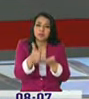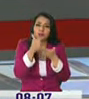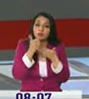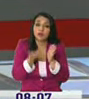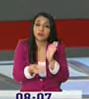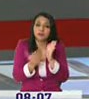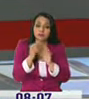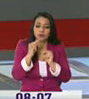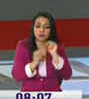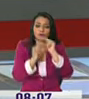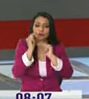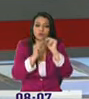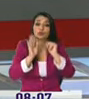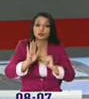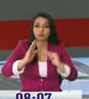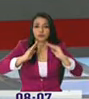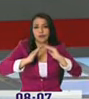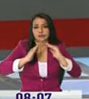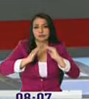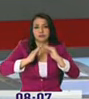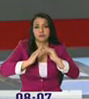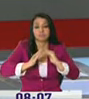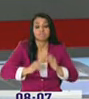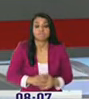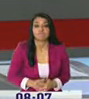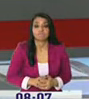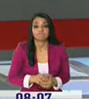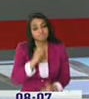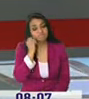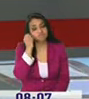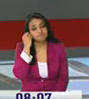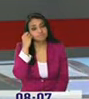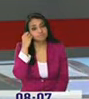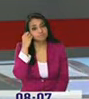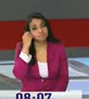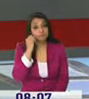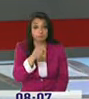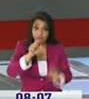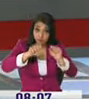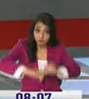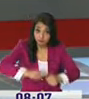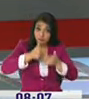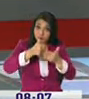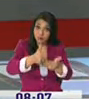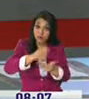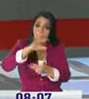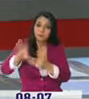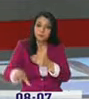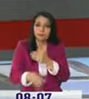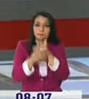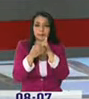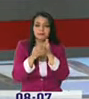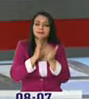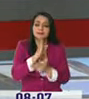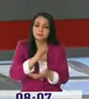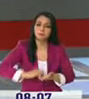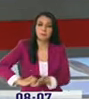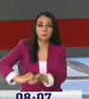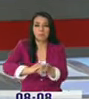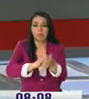a construir su vivienda que quedó realmente en soletas. Así que, si podemos echar una mano, siempre